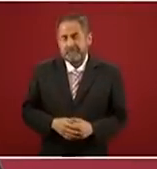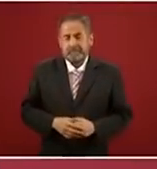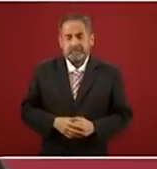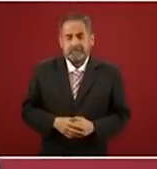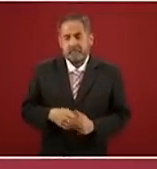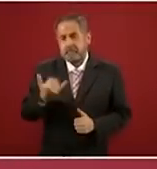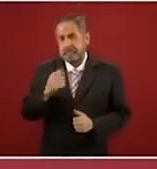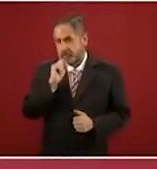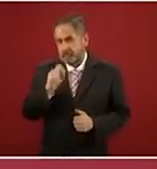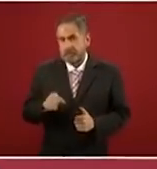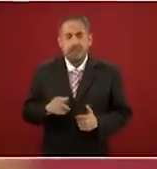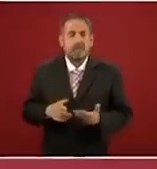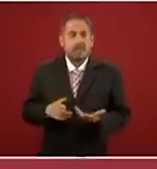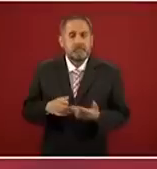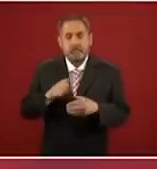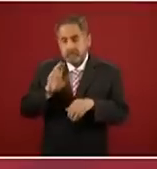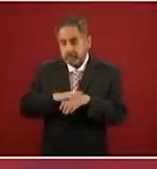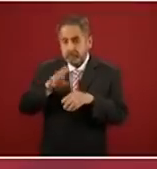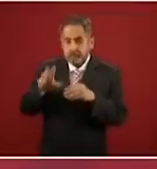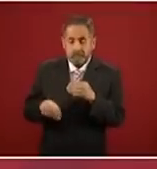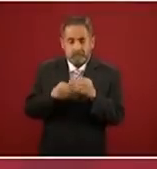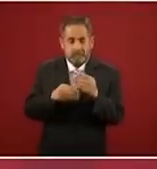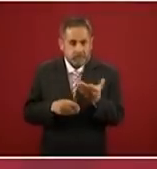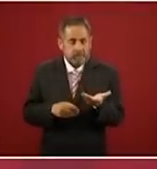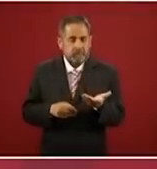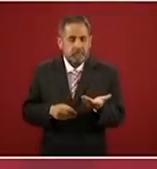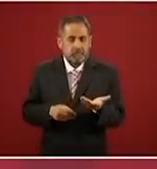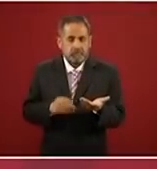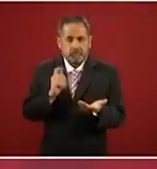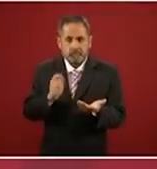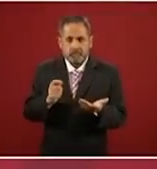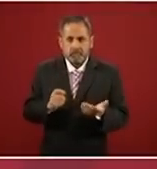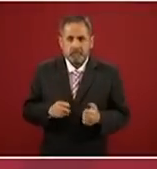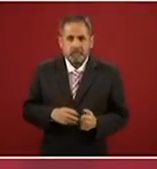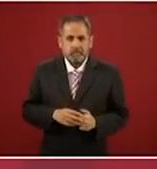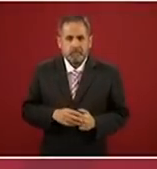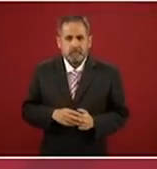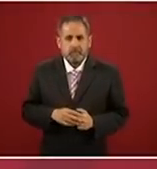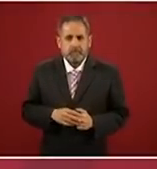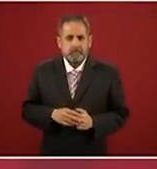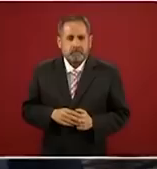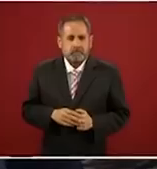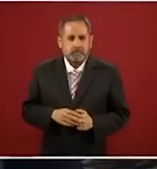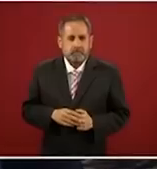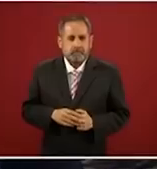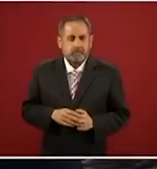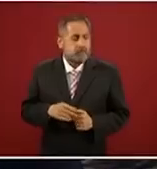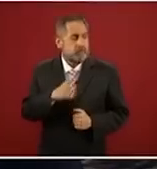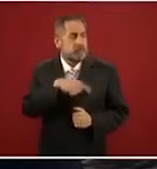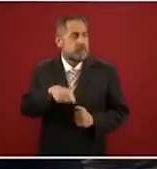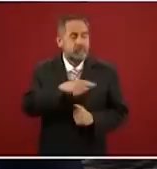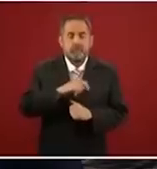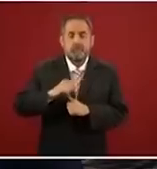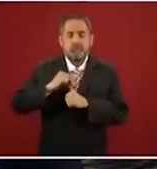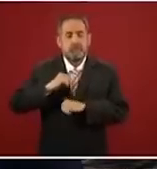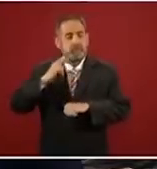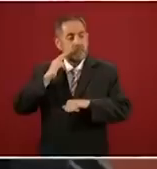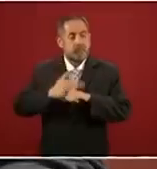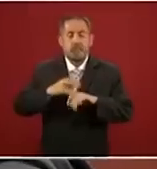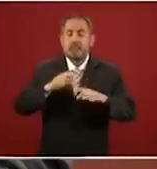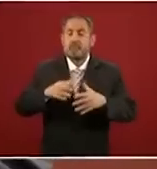y agréguele qué los encargados de la